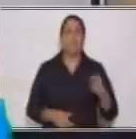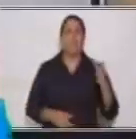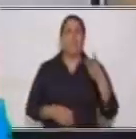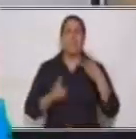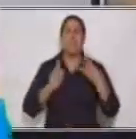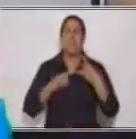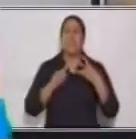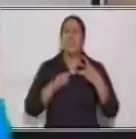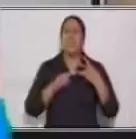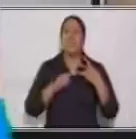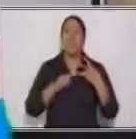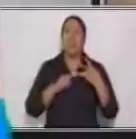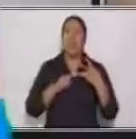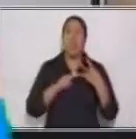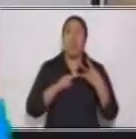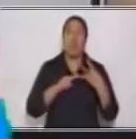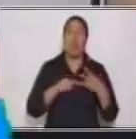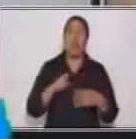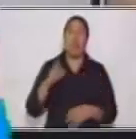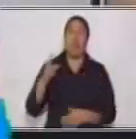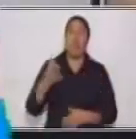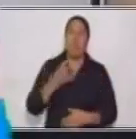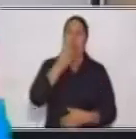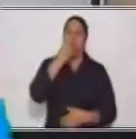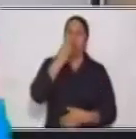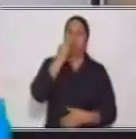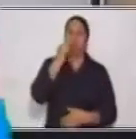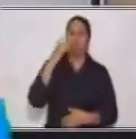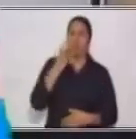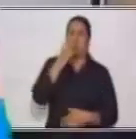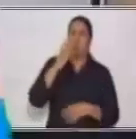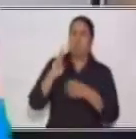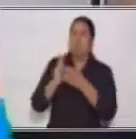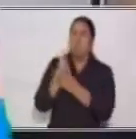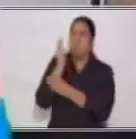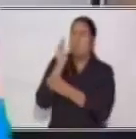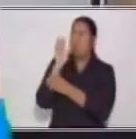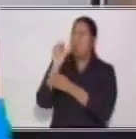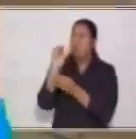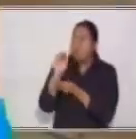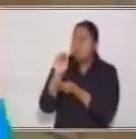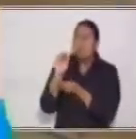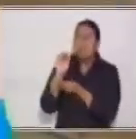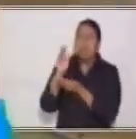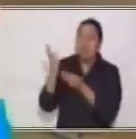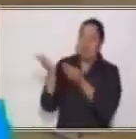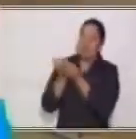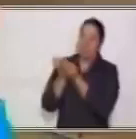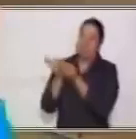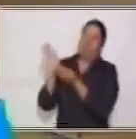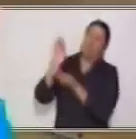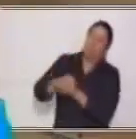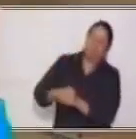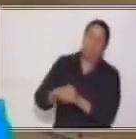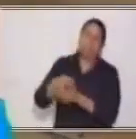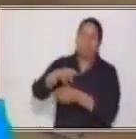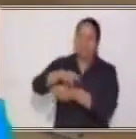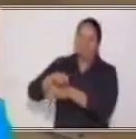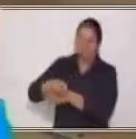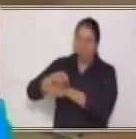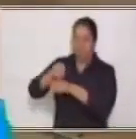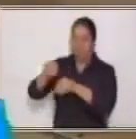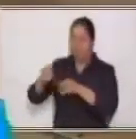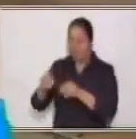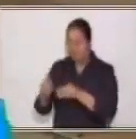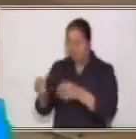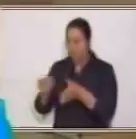el hombre se enojó, cortó la milpa y enterró las mazorcas. Sería el número